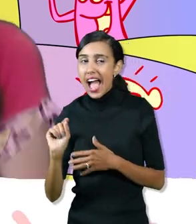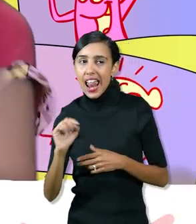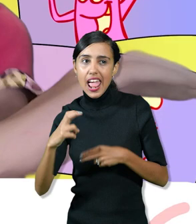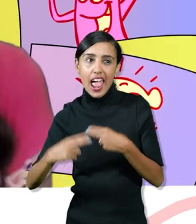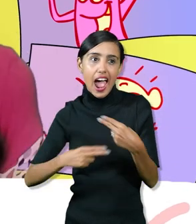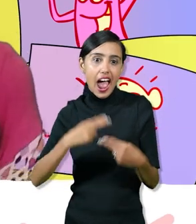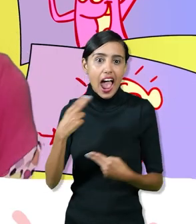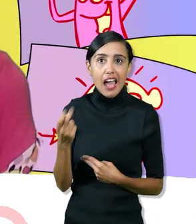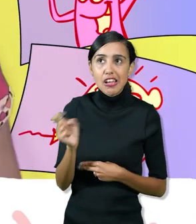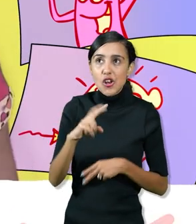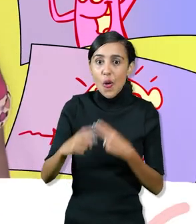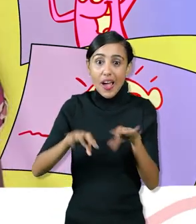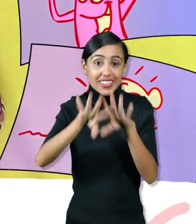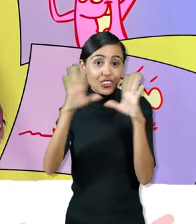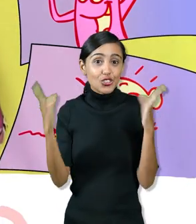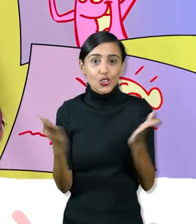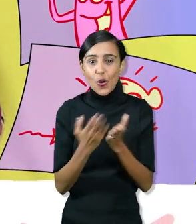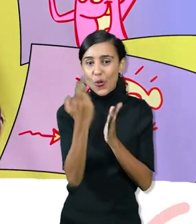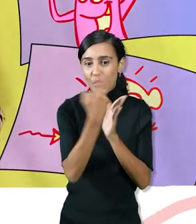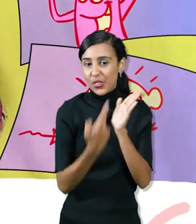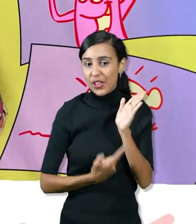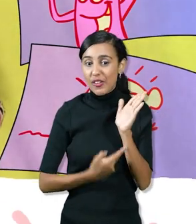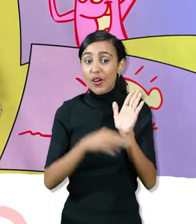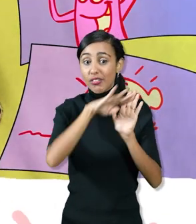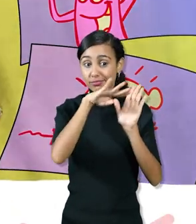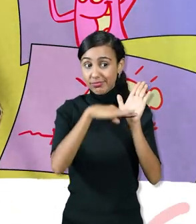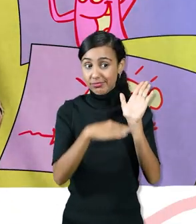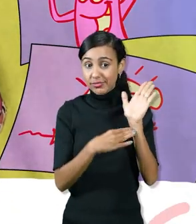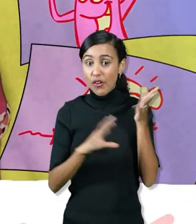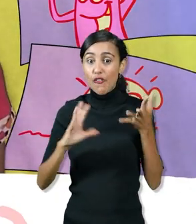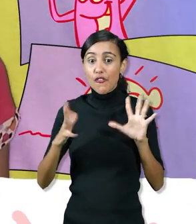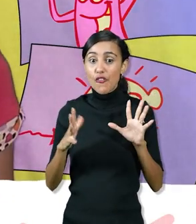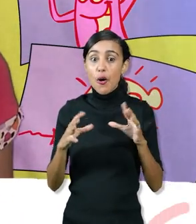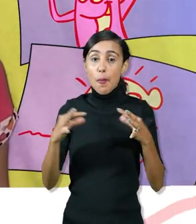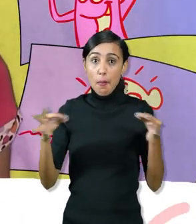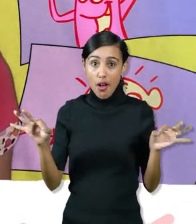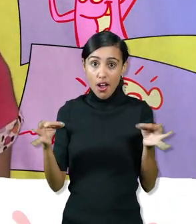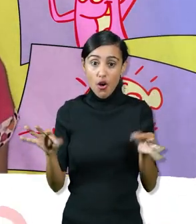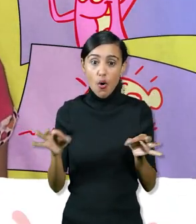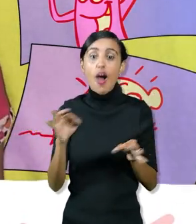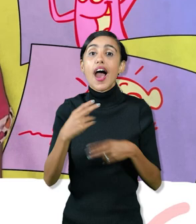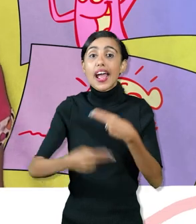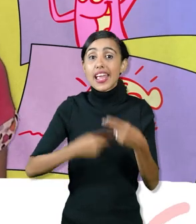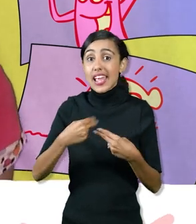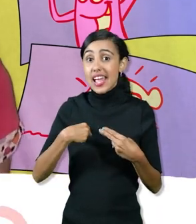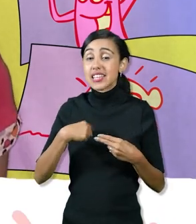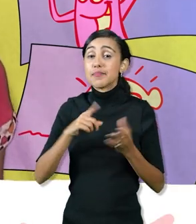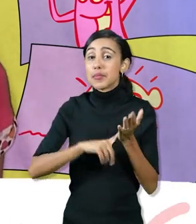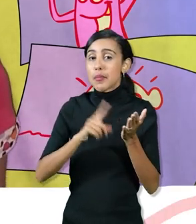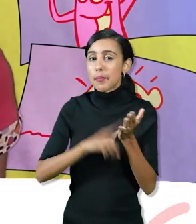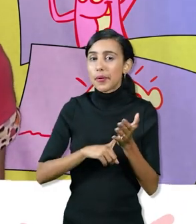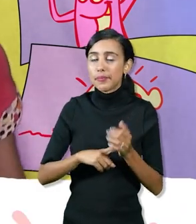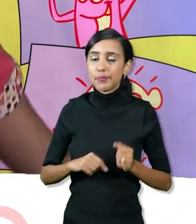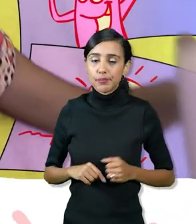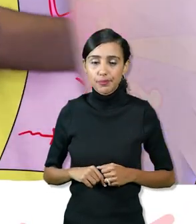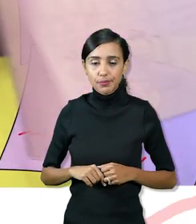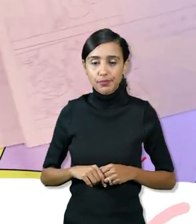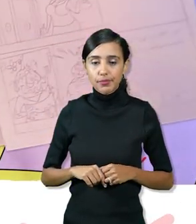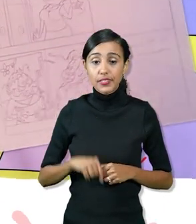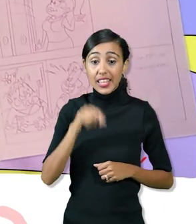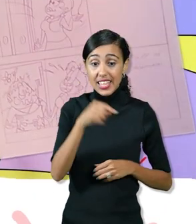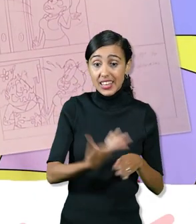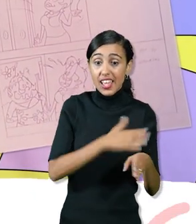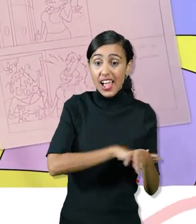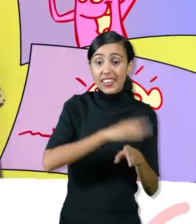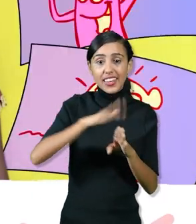hace, todo. Este es el formato de hoja que usa mi papá para hacer los storyboards. Este es el antes y este